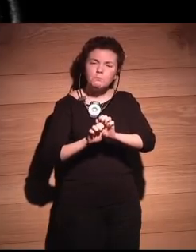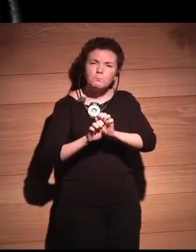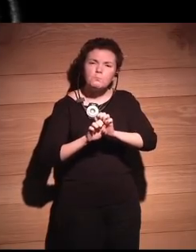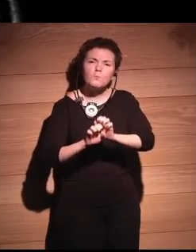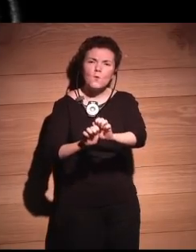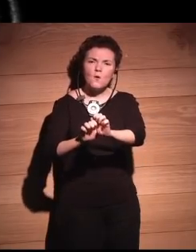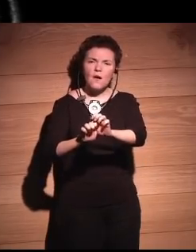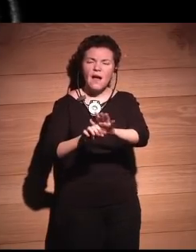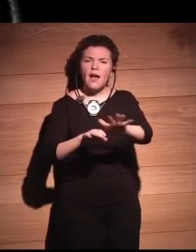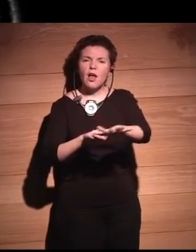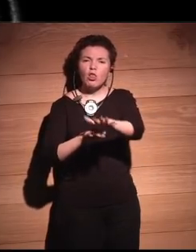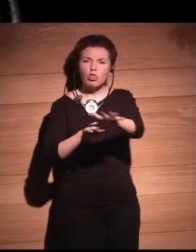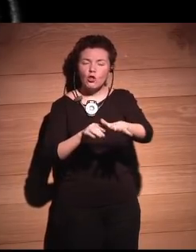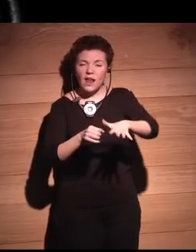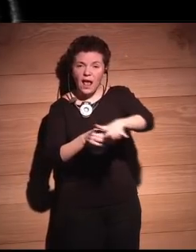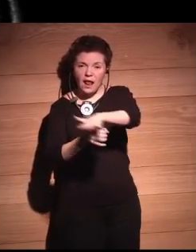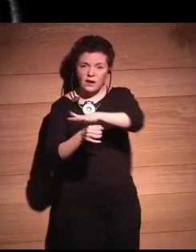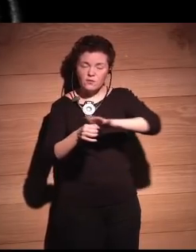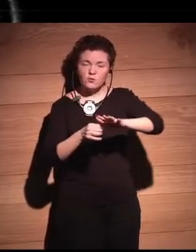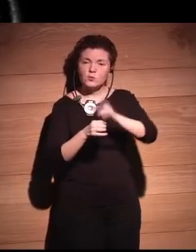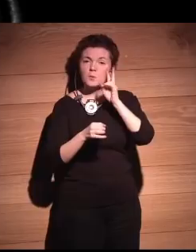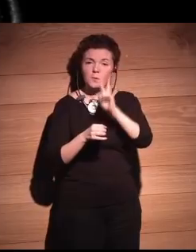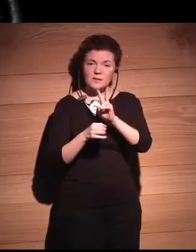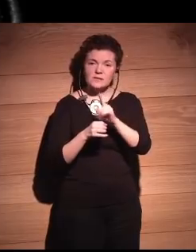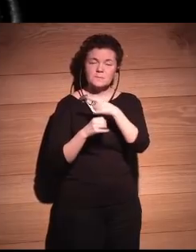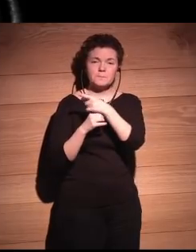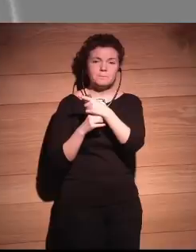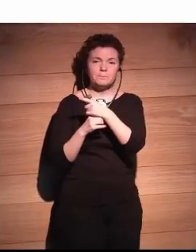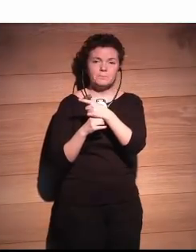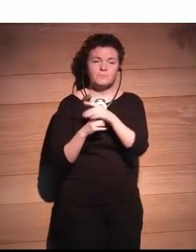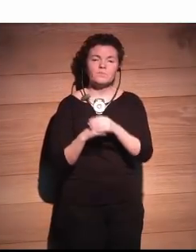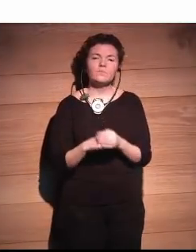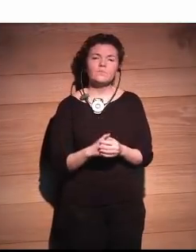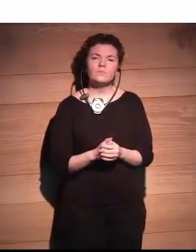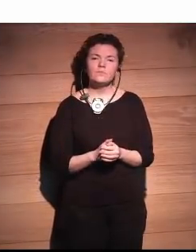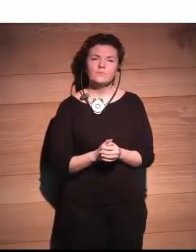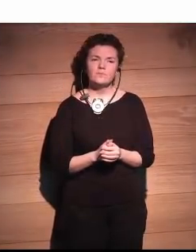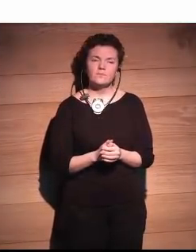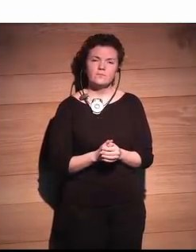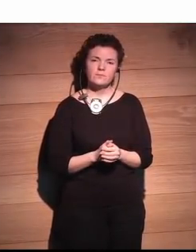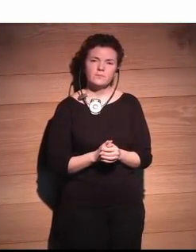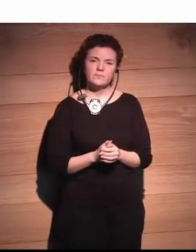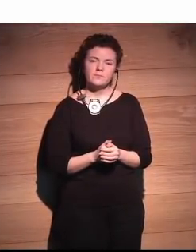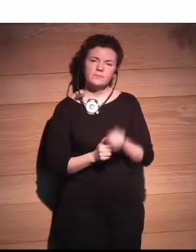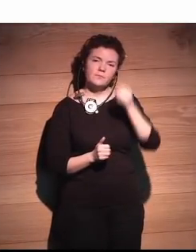esa región circundante, como podemos ver en este MRI.